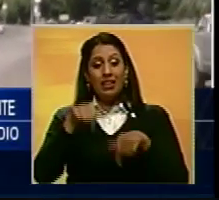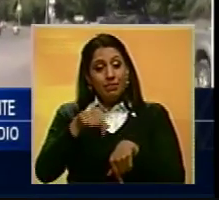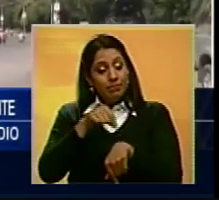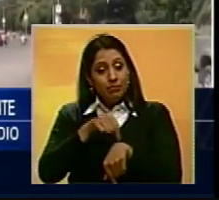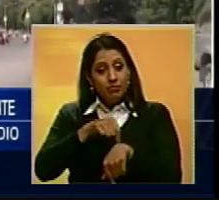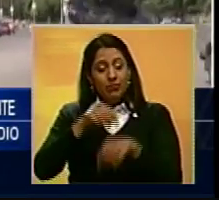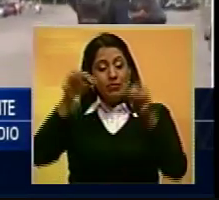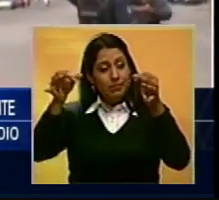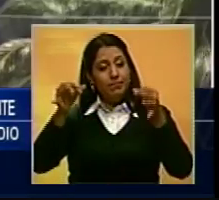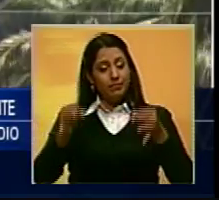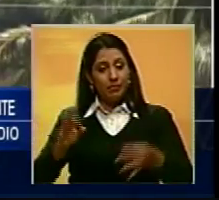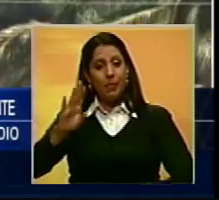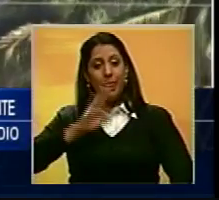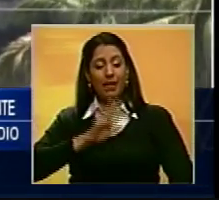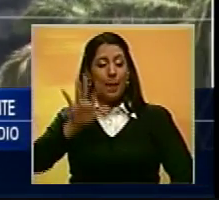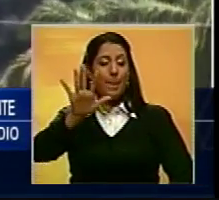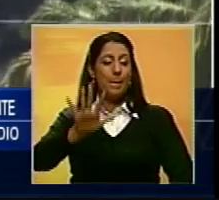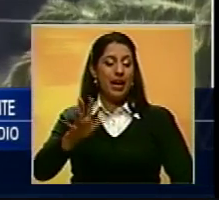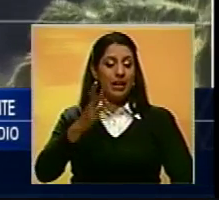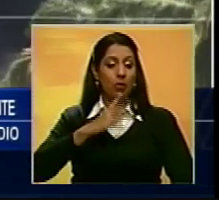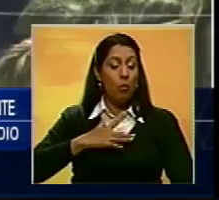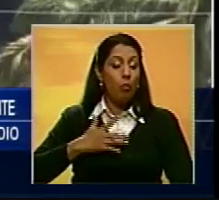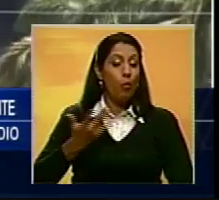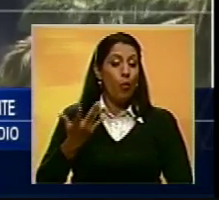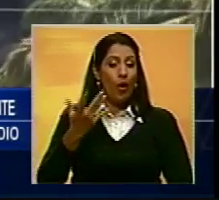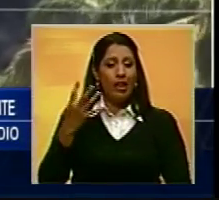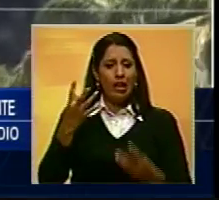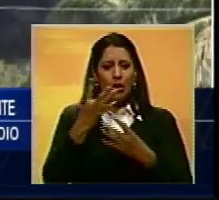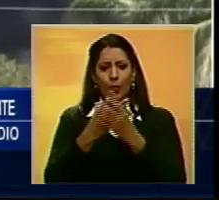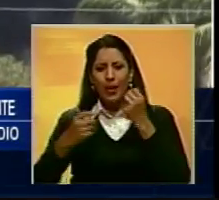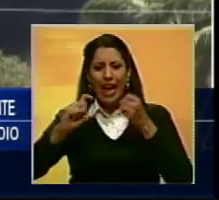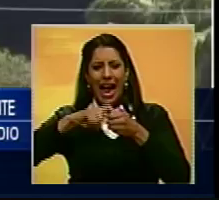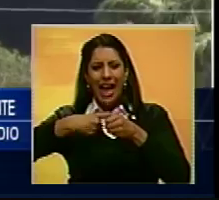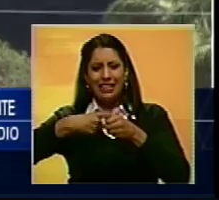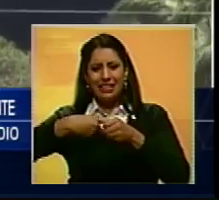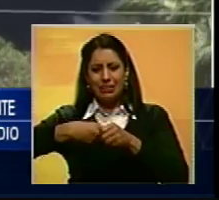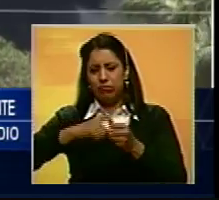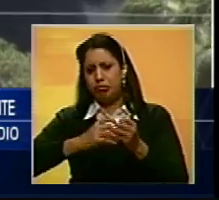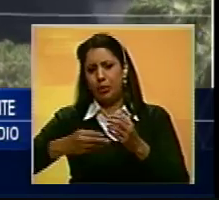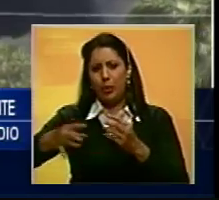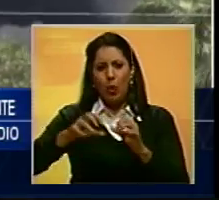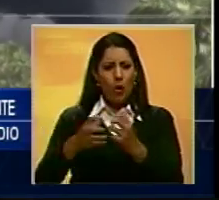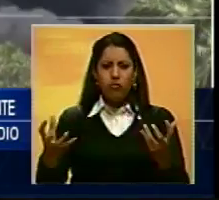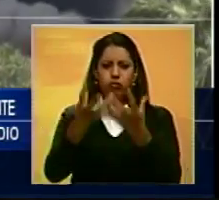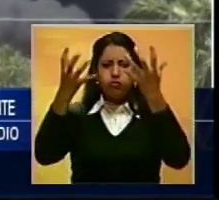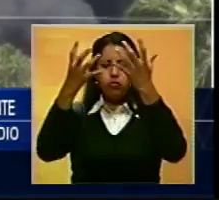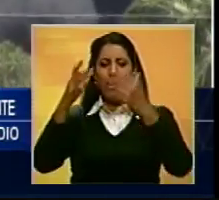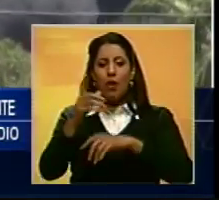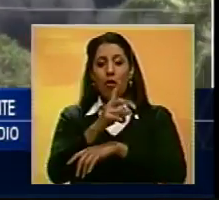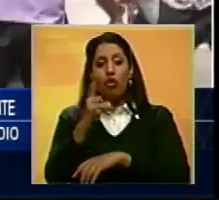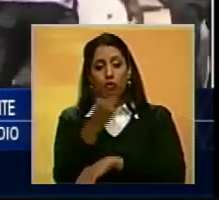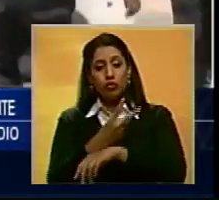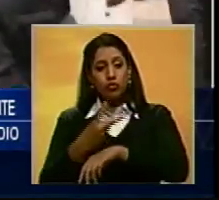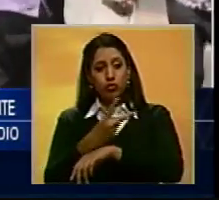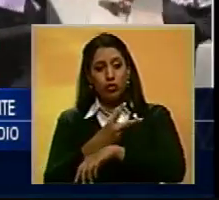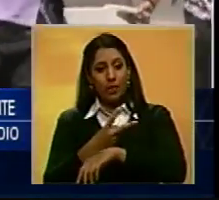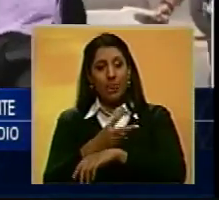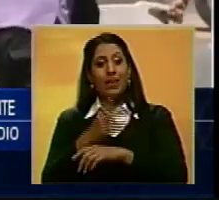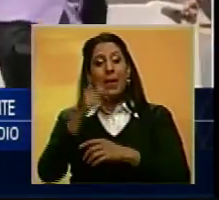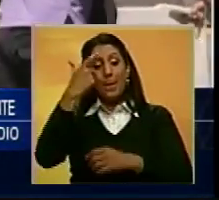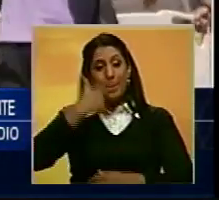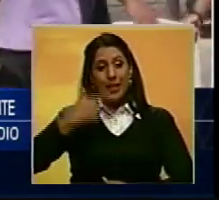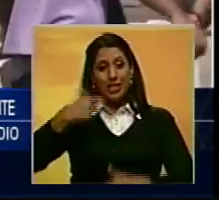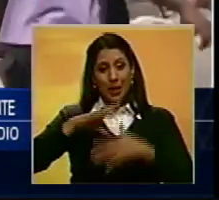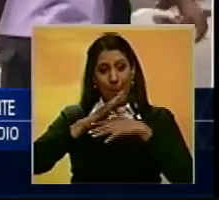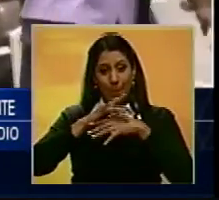momentos, extraoficialmente se presume que pudo haber sido una fuga de gas la que ocasionaría el incendio, que duró por 2 horas, por lo que el